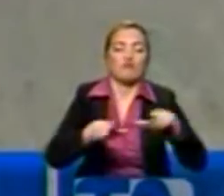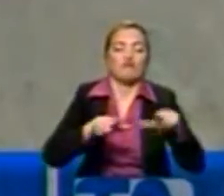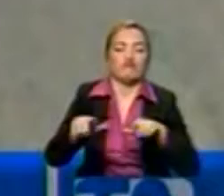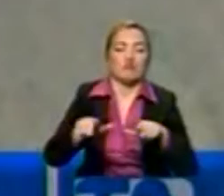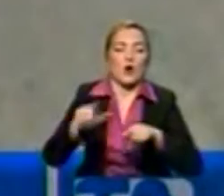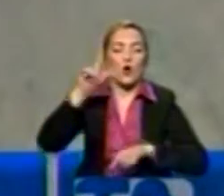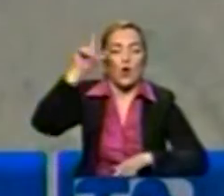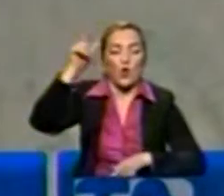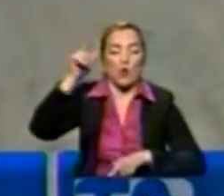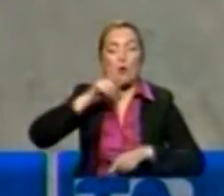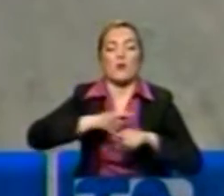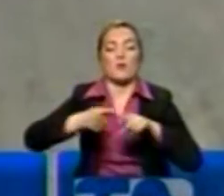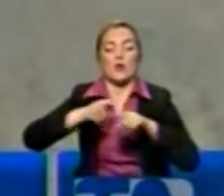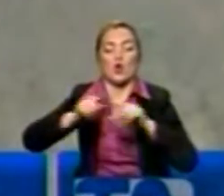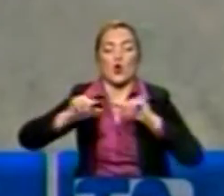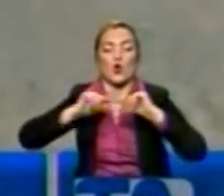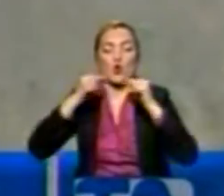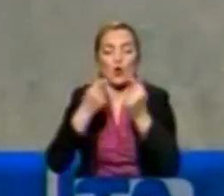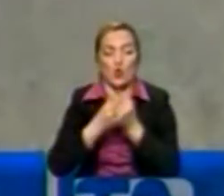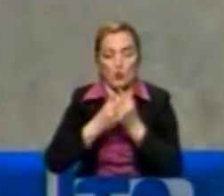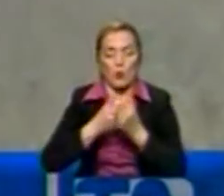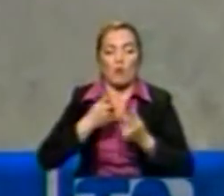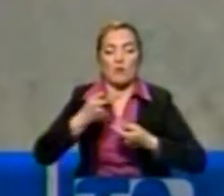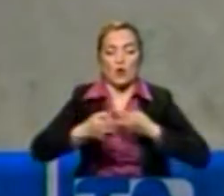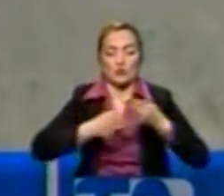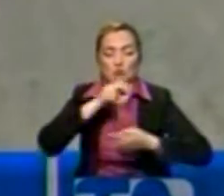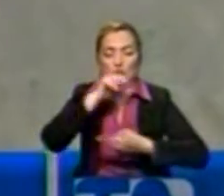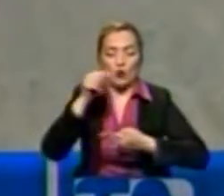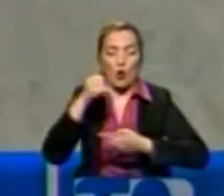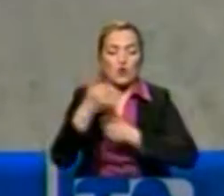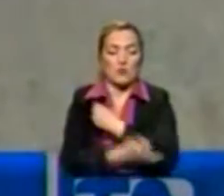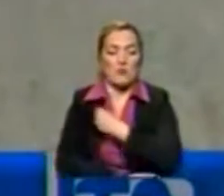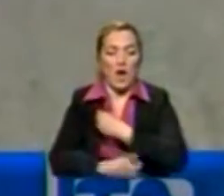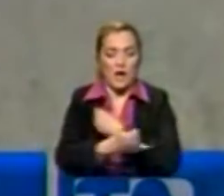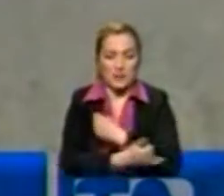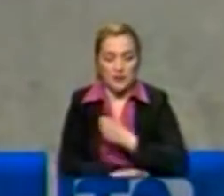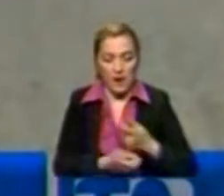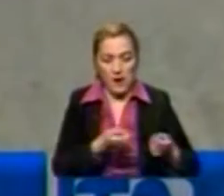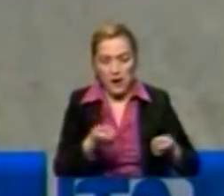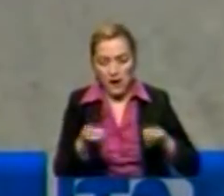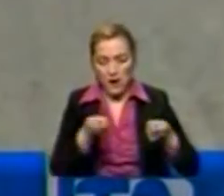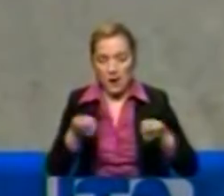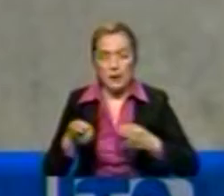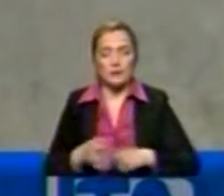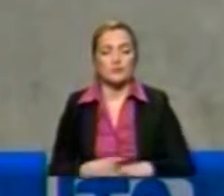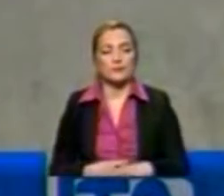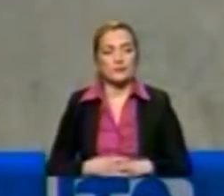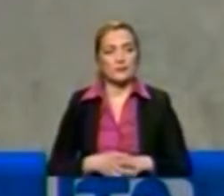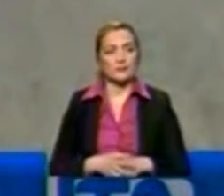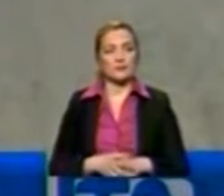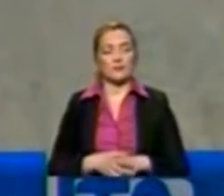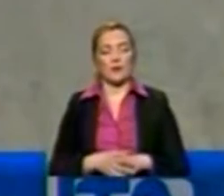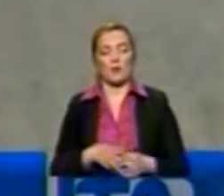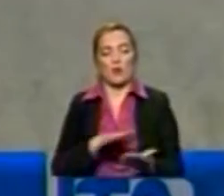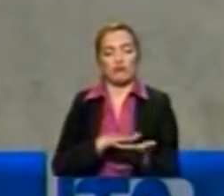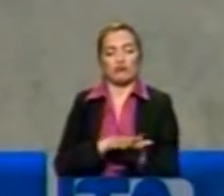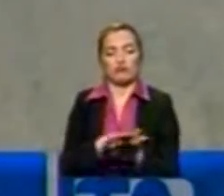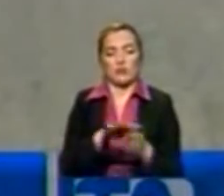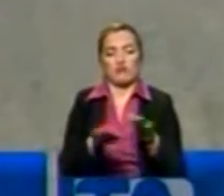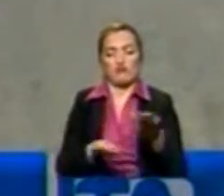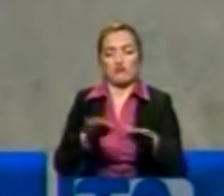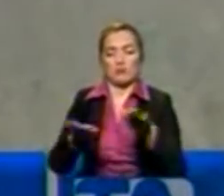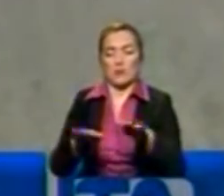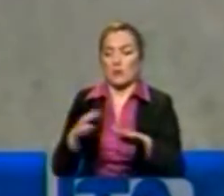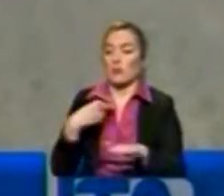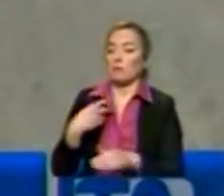mafias criminales, que incluso están llegando con maquinaria a aplanar el territorio, y quienes se dan cuenta de su actividad ilícita son reclutados. Porque